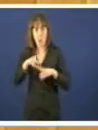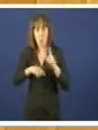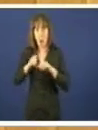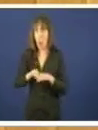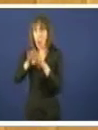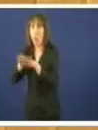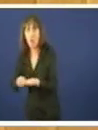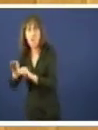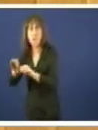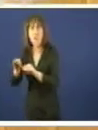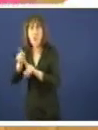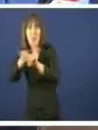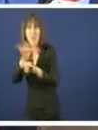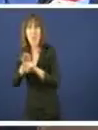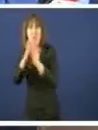PP e PSOE. Nada máis e moitas gracias.